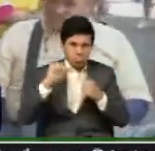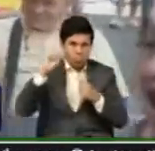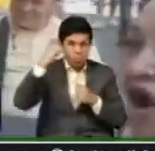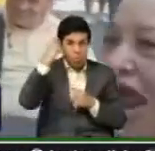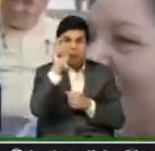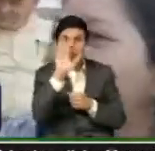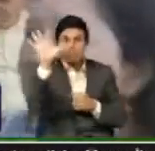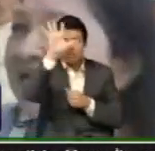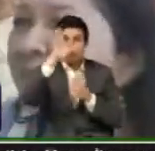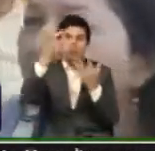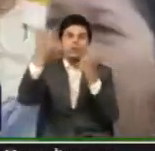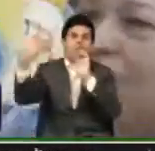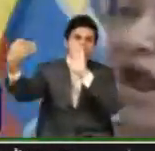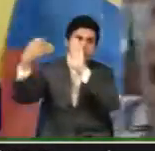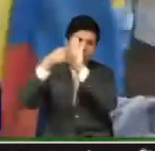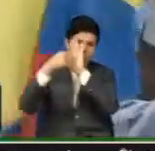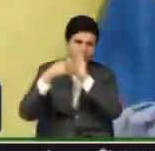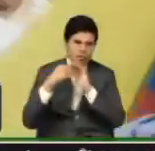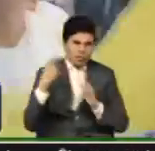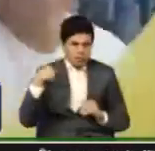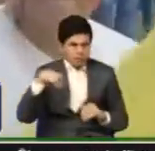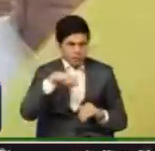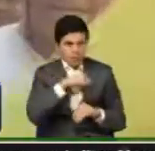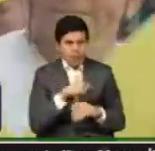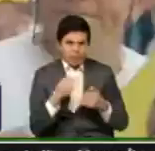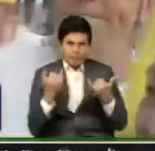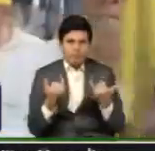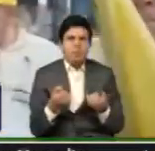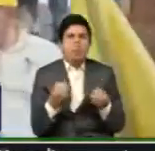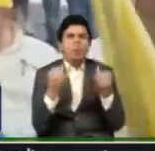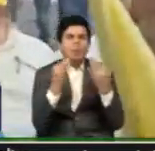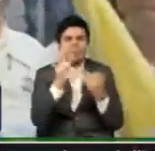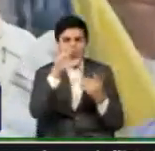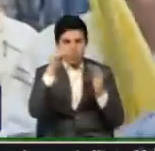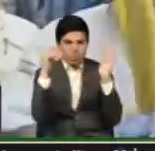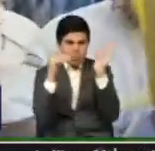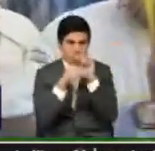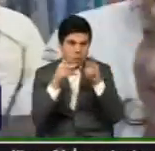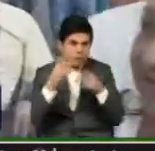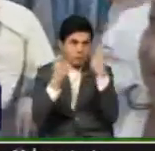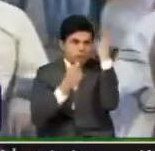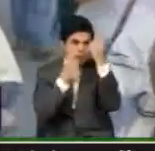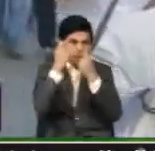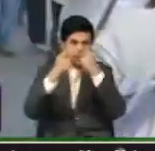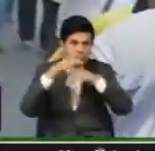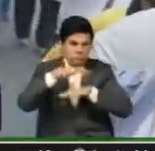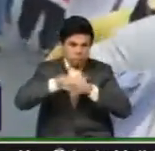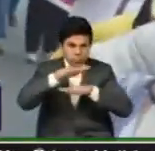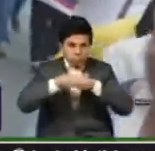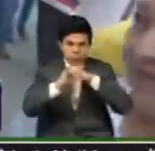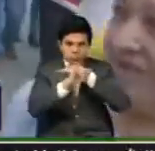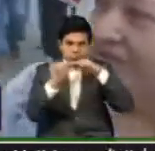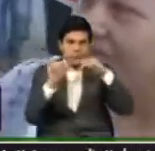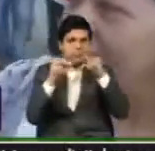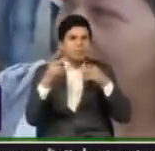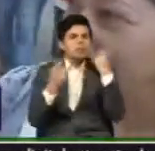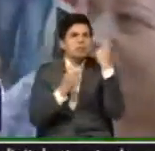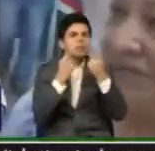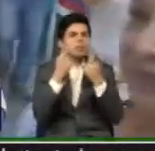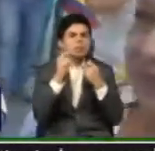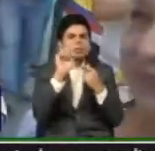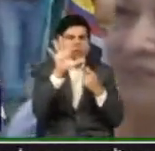nos quiere acabar. Somos más de 5000 comerciantes, la isla Centro Comercial maneja más de 5000